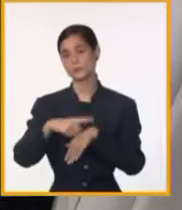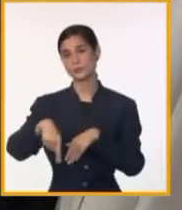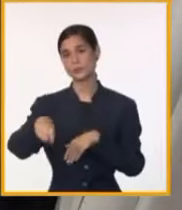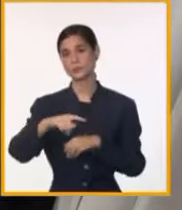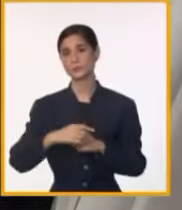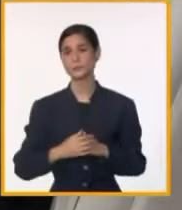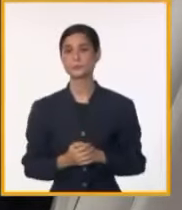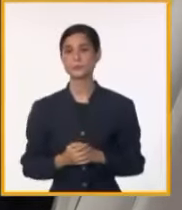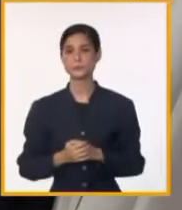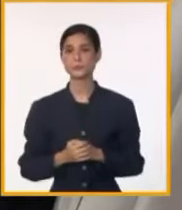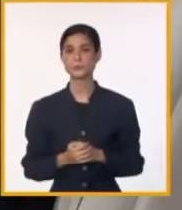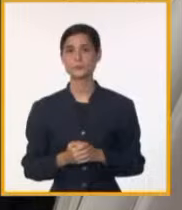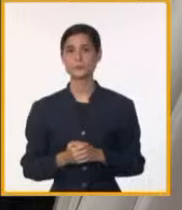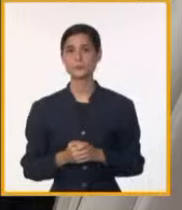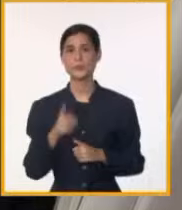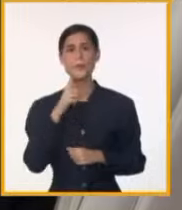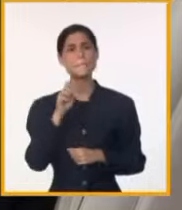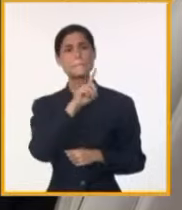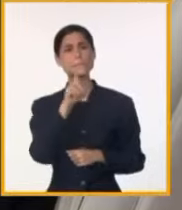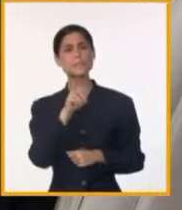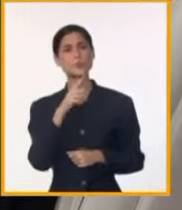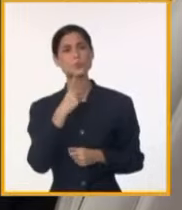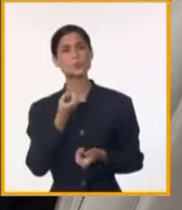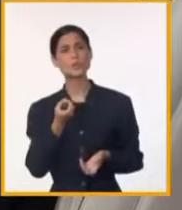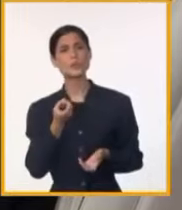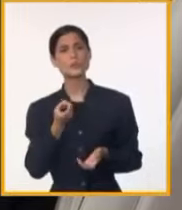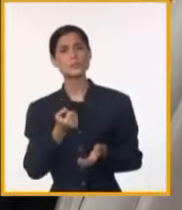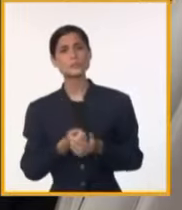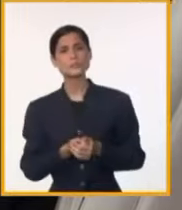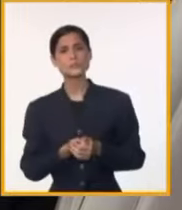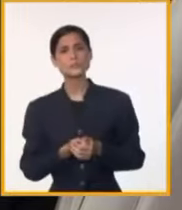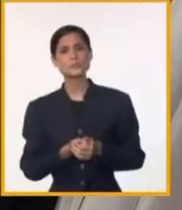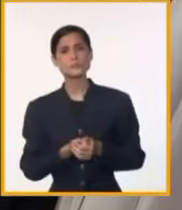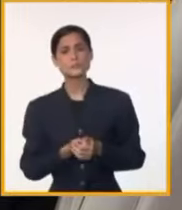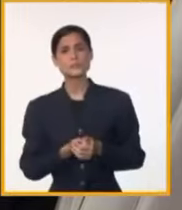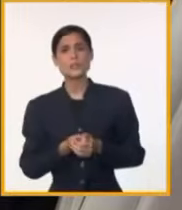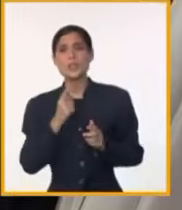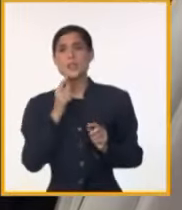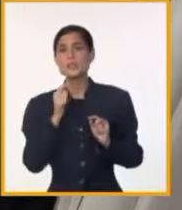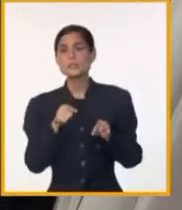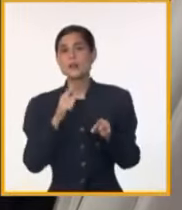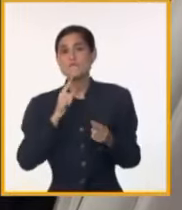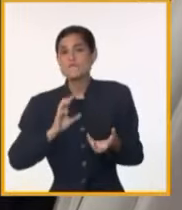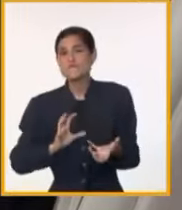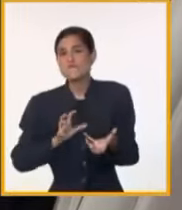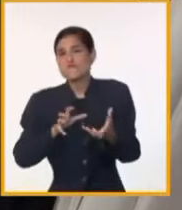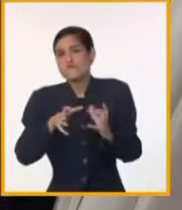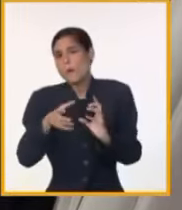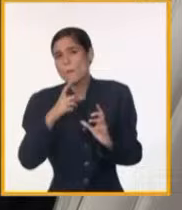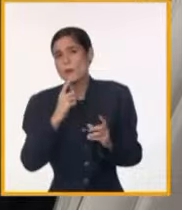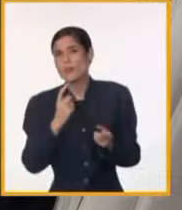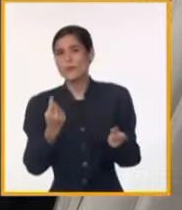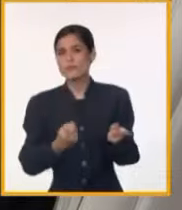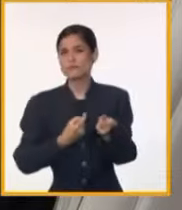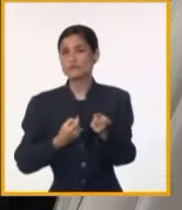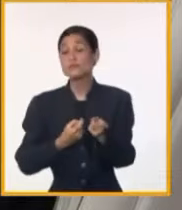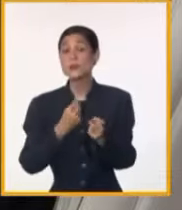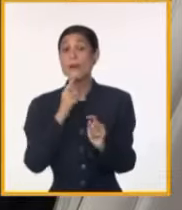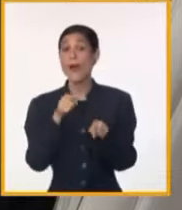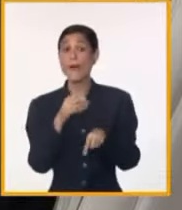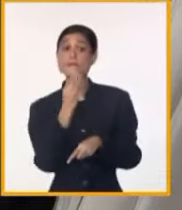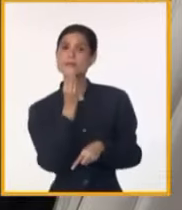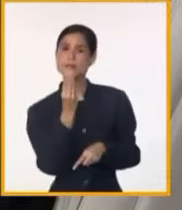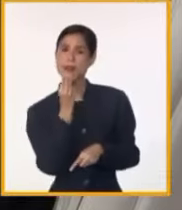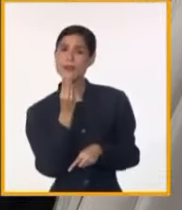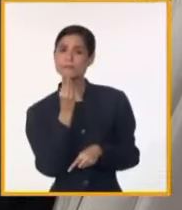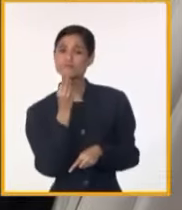esa esa resistencia eh que a la vez ha costado a a Israel muertes